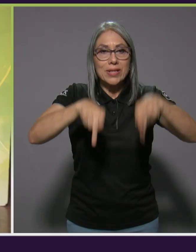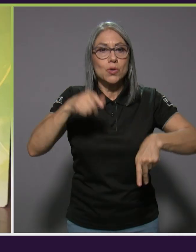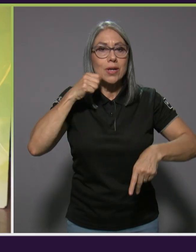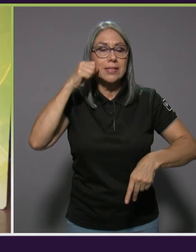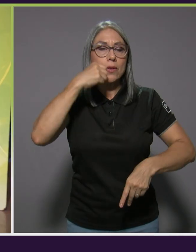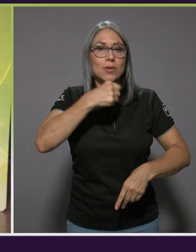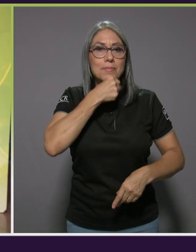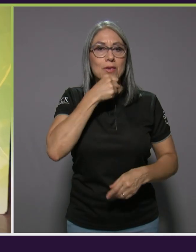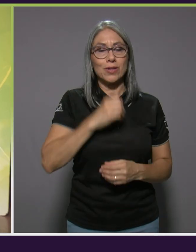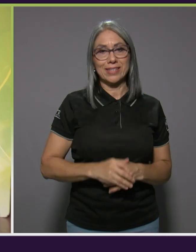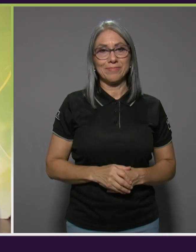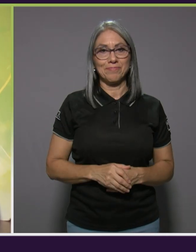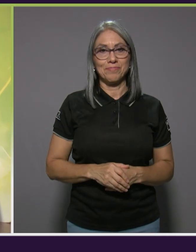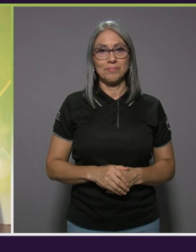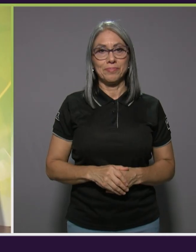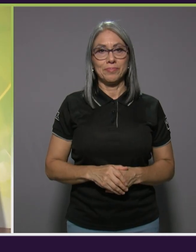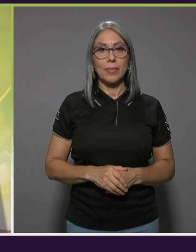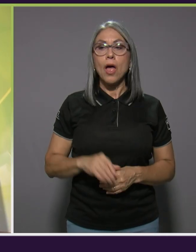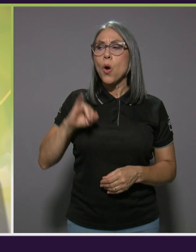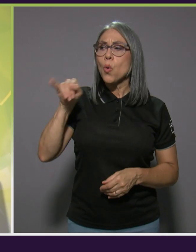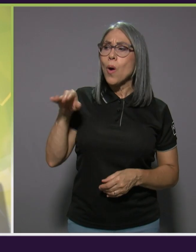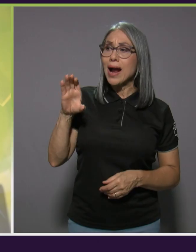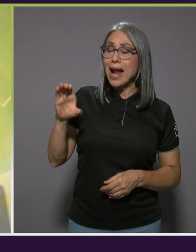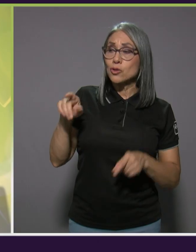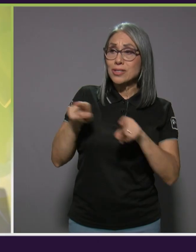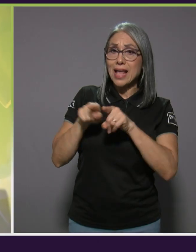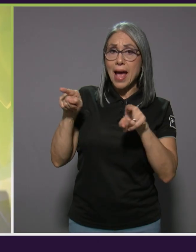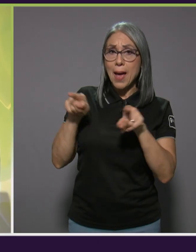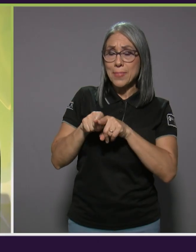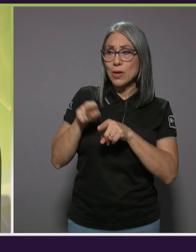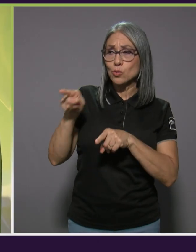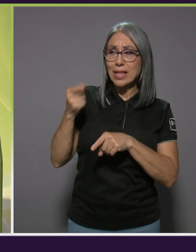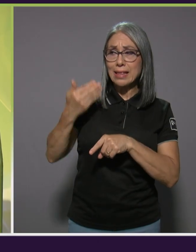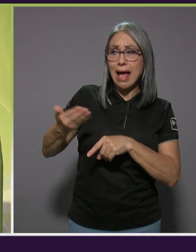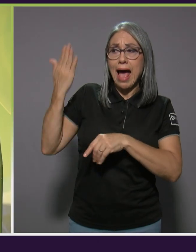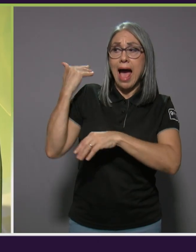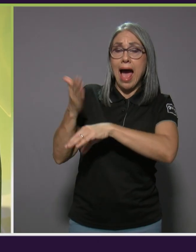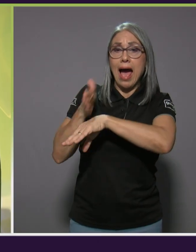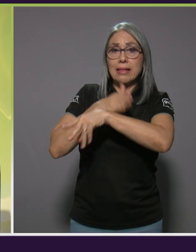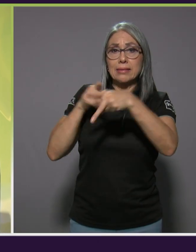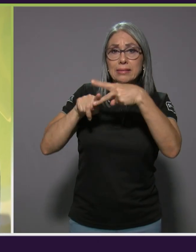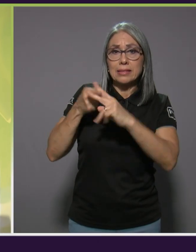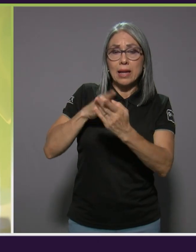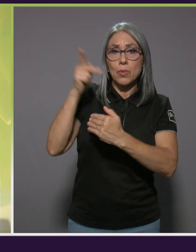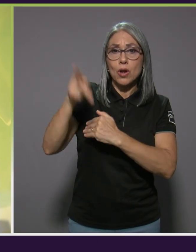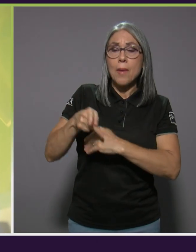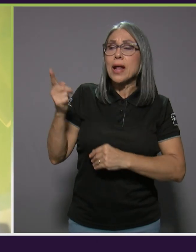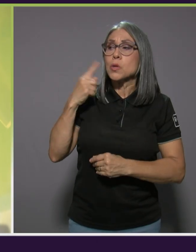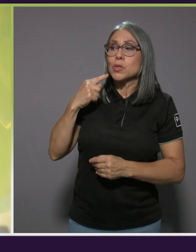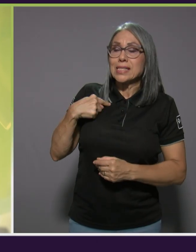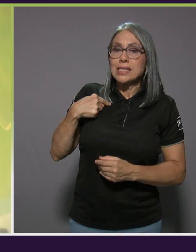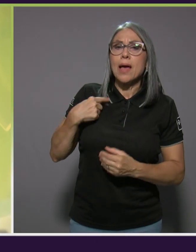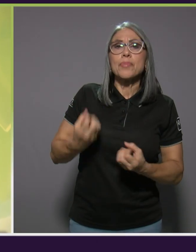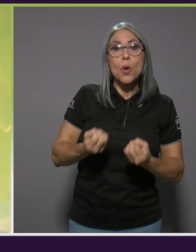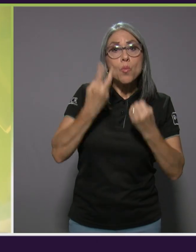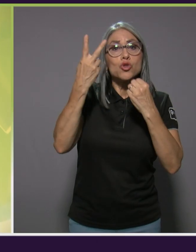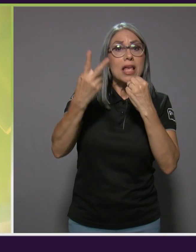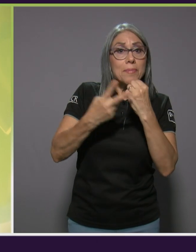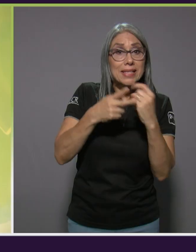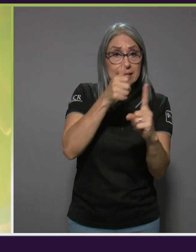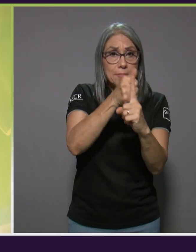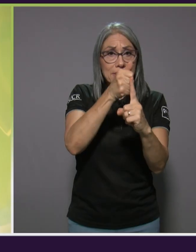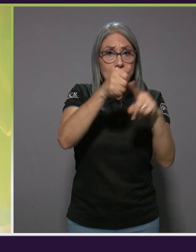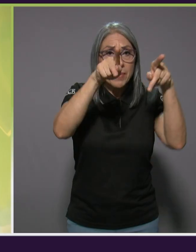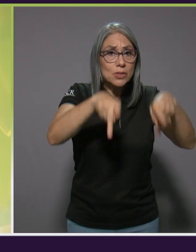también nos mencionaba antes de empezar la transmisión que muchas veces la persona adulta mayor o familiar